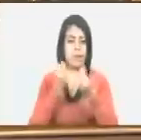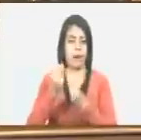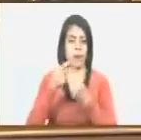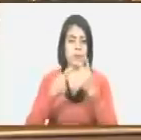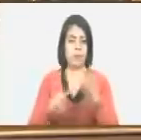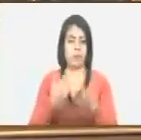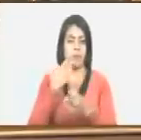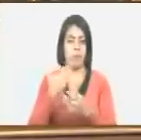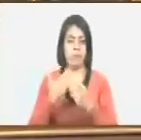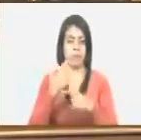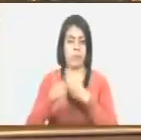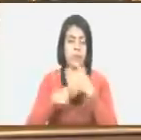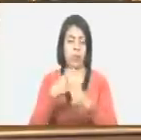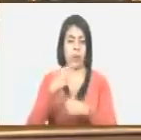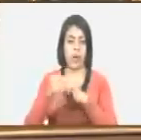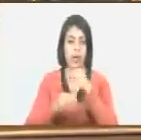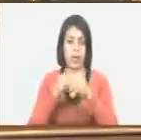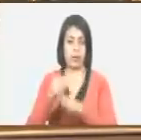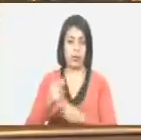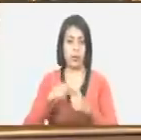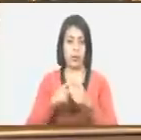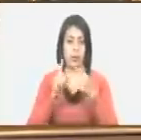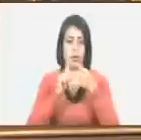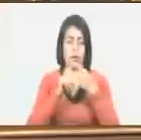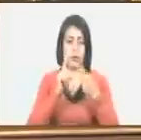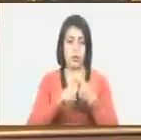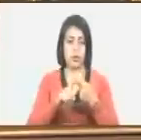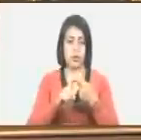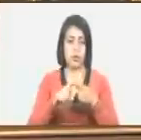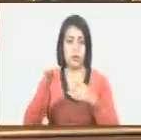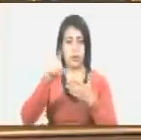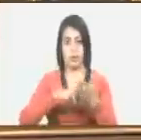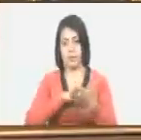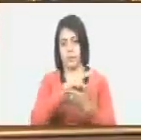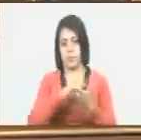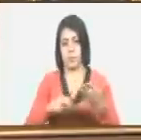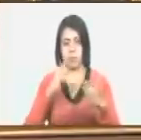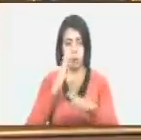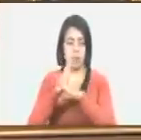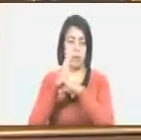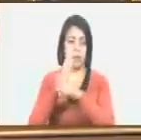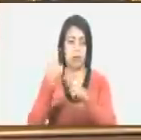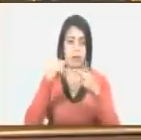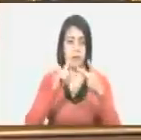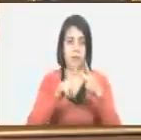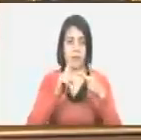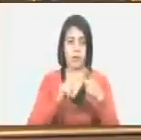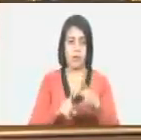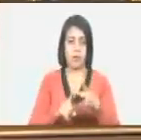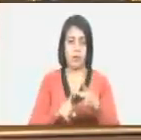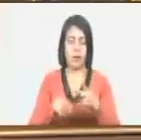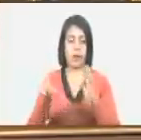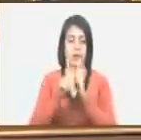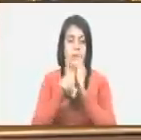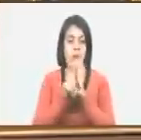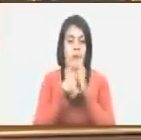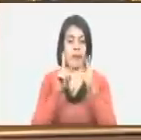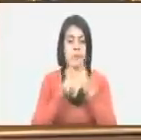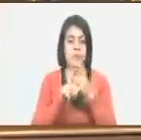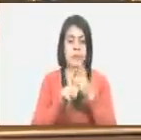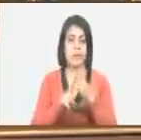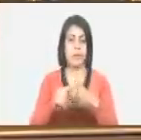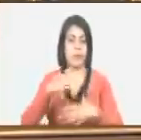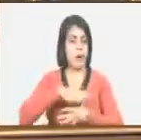cuestiones siguientes según corresponda. 1. Las nulidades e impedimentos. 2. La legitimación,